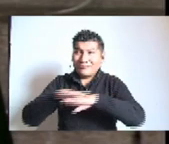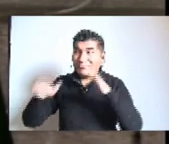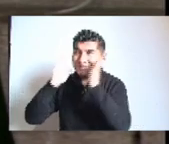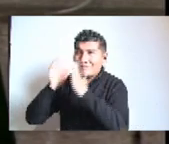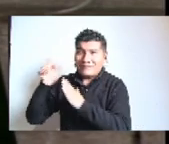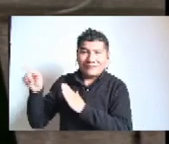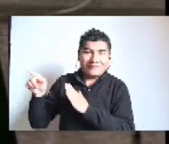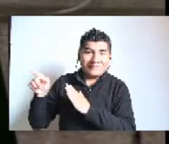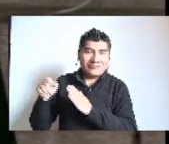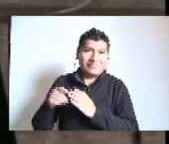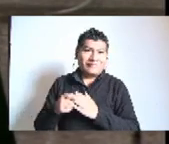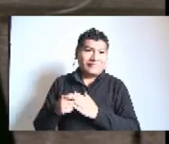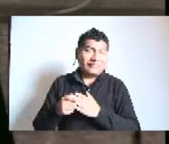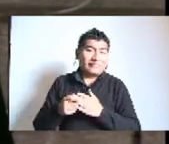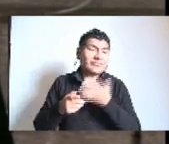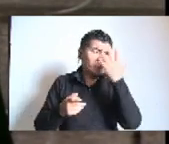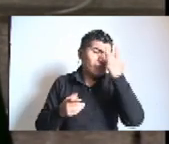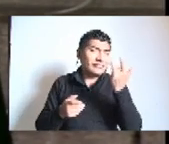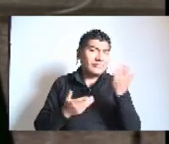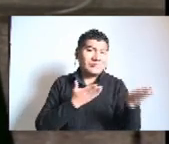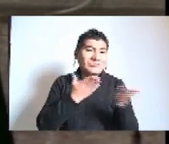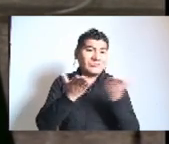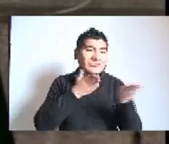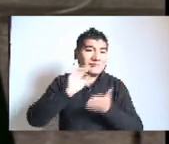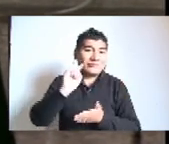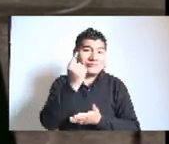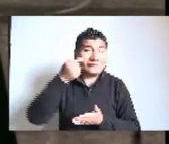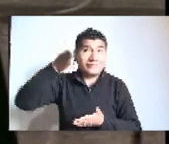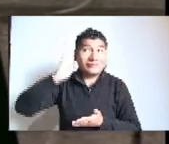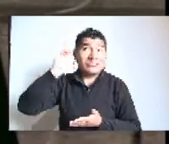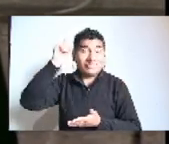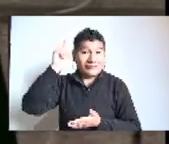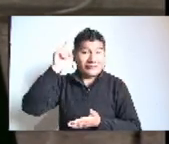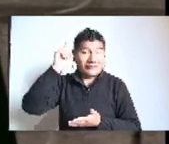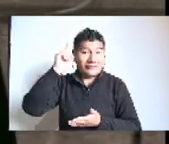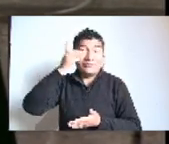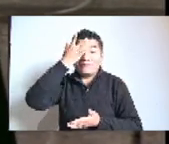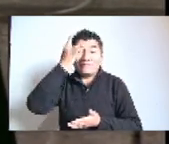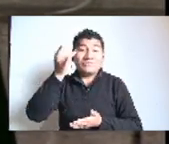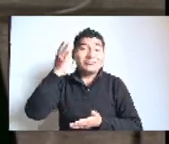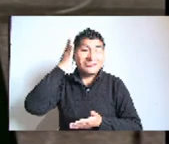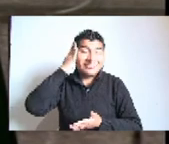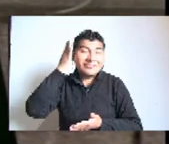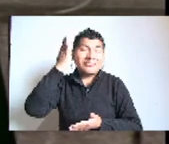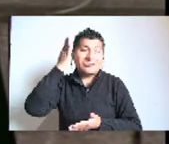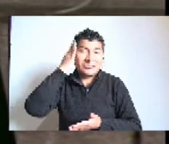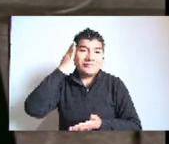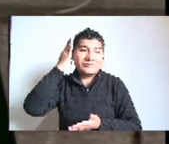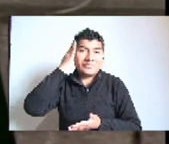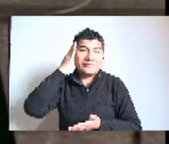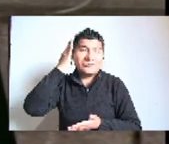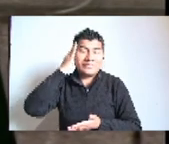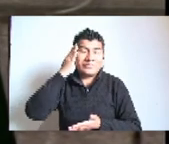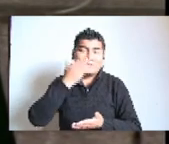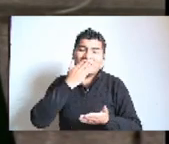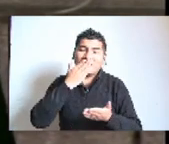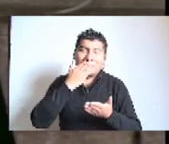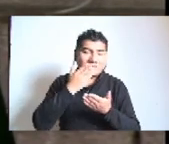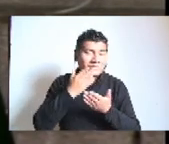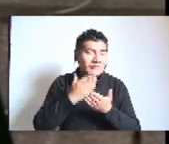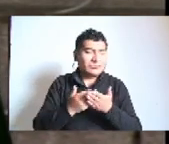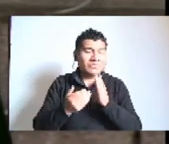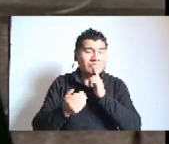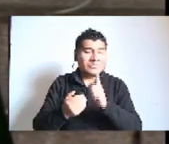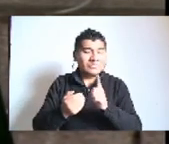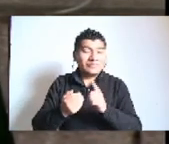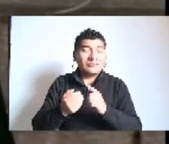otro. ¿Por qué servir solo a Dios? Porque sabe lo atractivo que resulta para